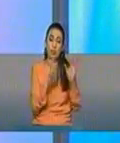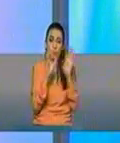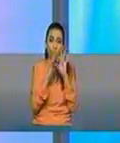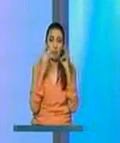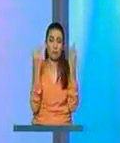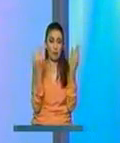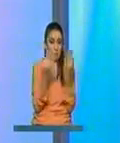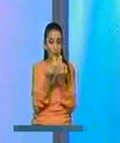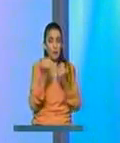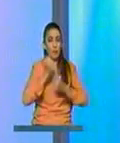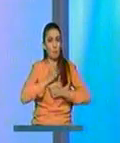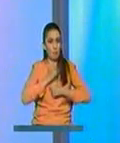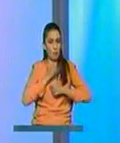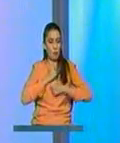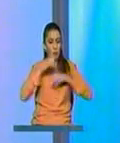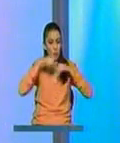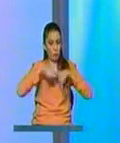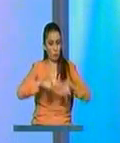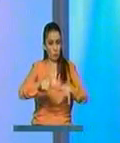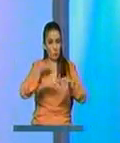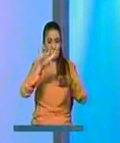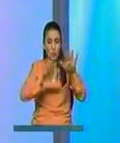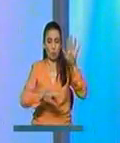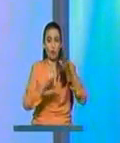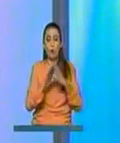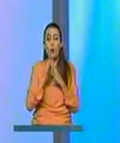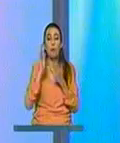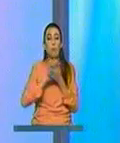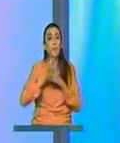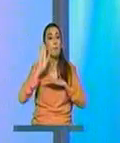ámbito propio, no del negocio como tal, para poder pagar ese compromiso tributario. Somos